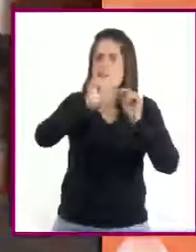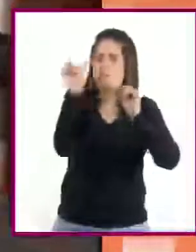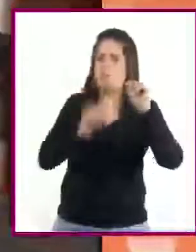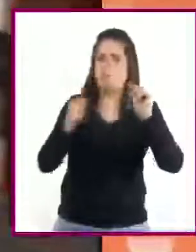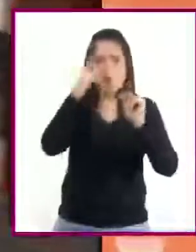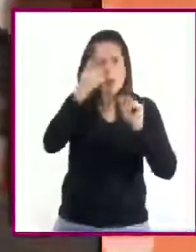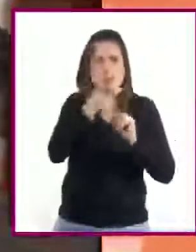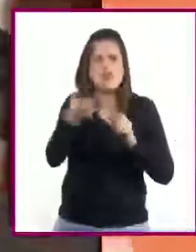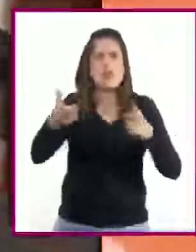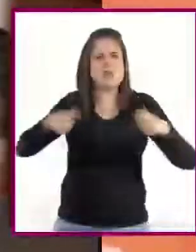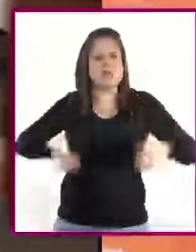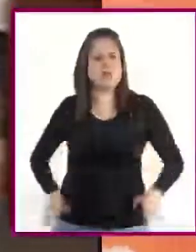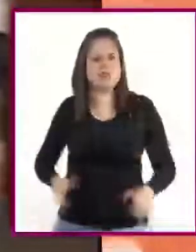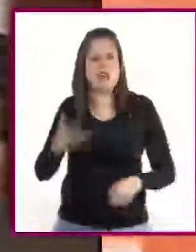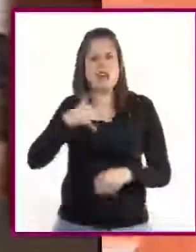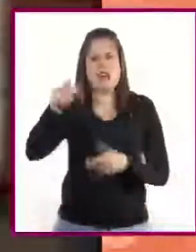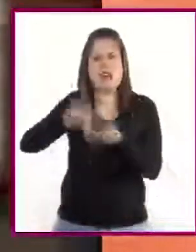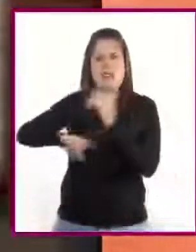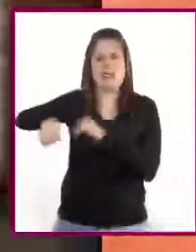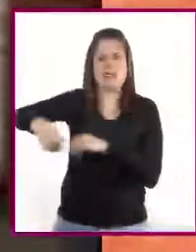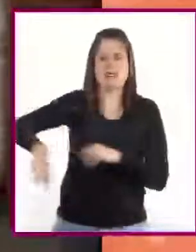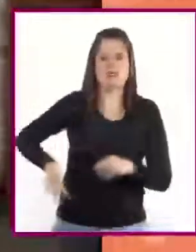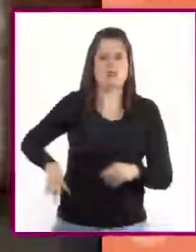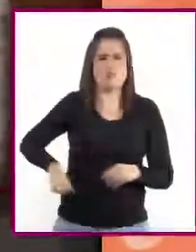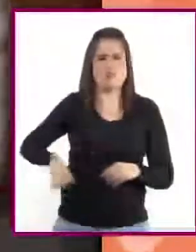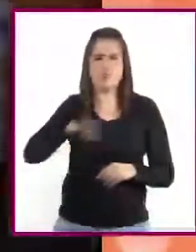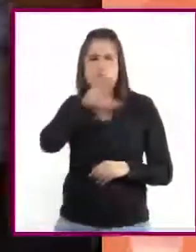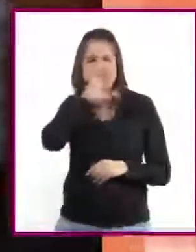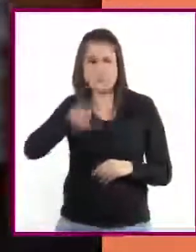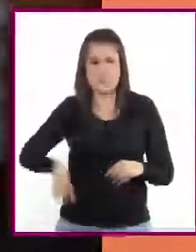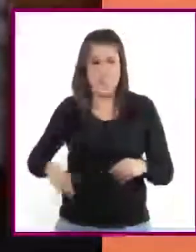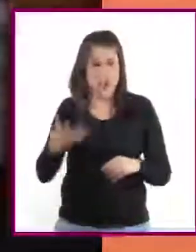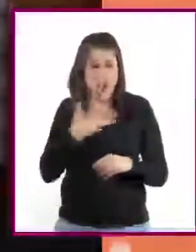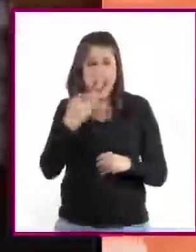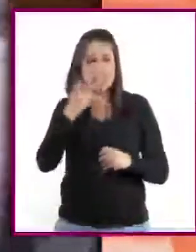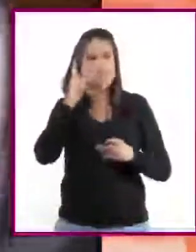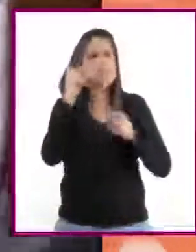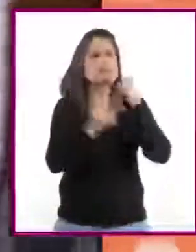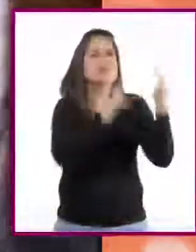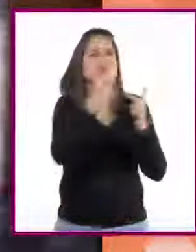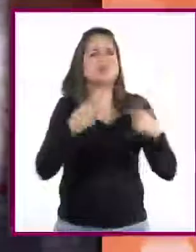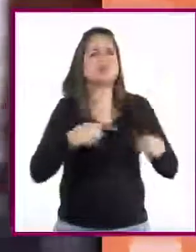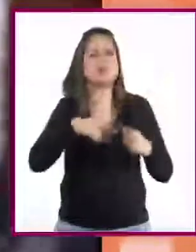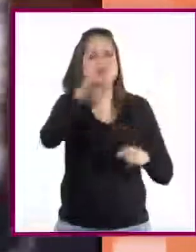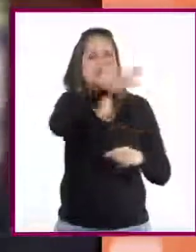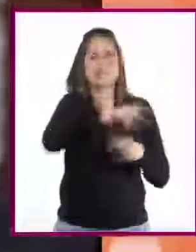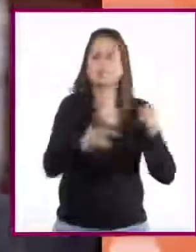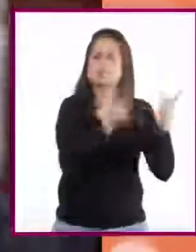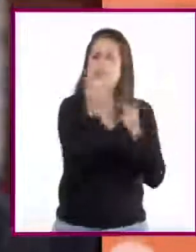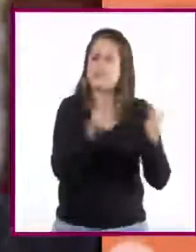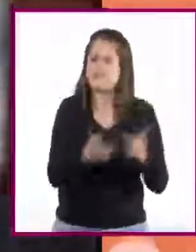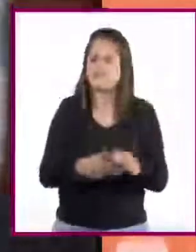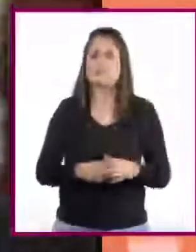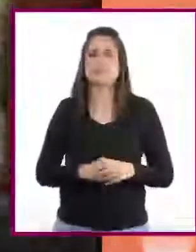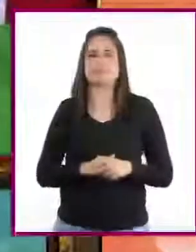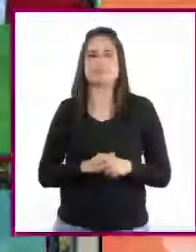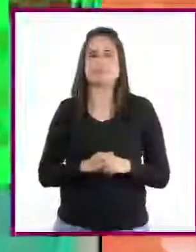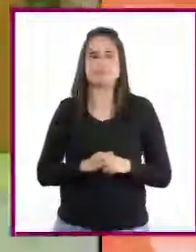la corrupción que existe en los servicios públicos, así como en concesiones y servicios brindados por particulares.